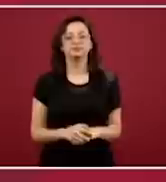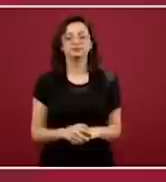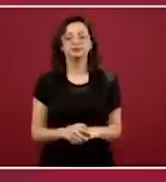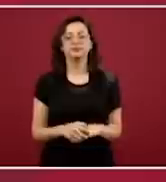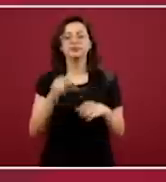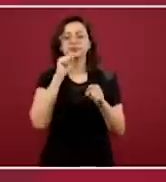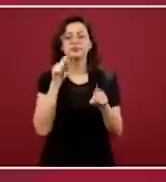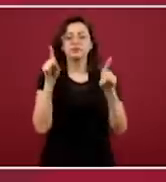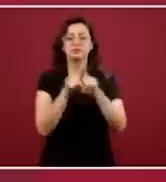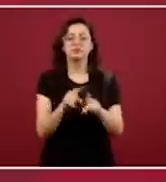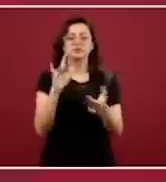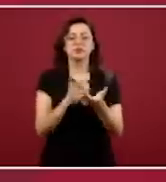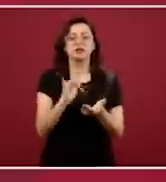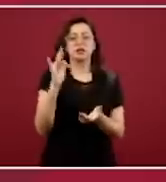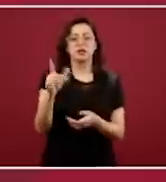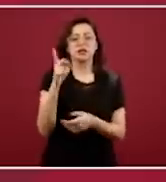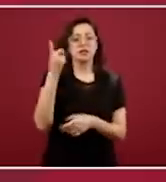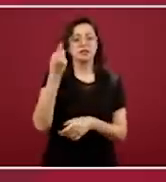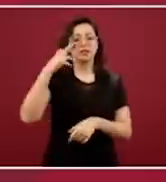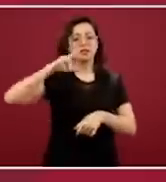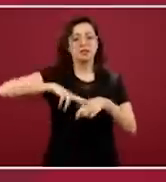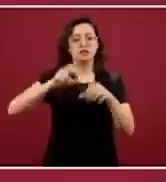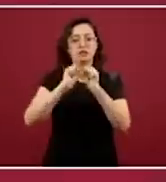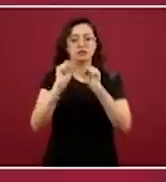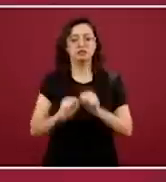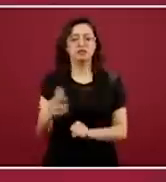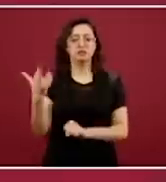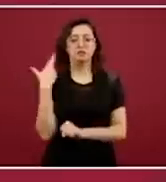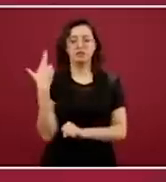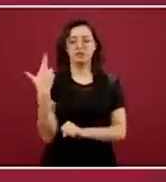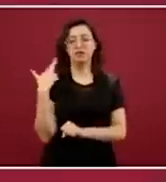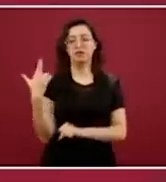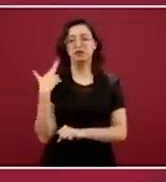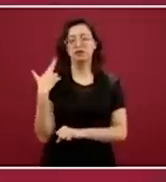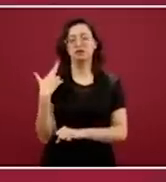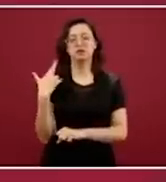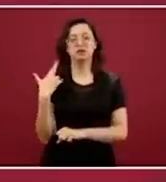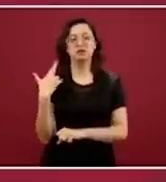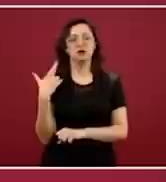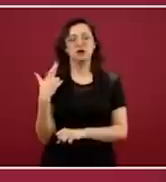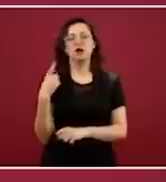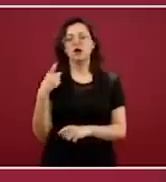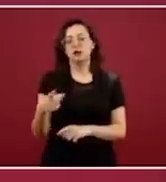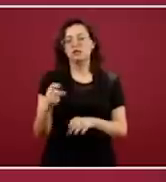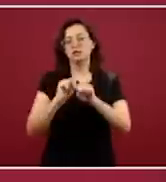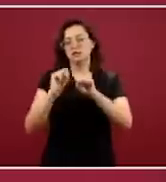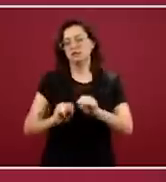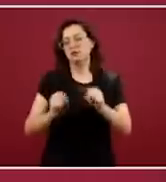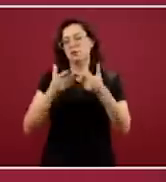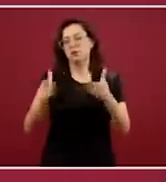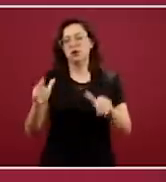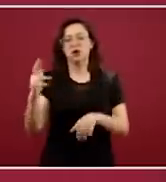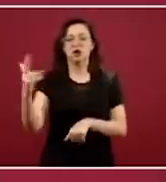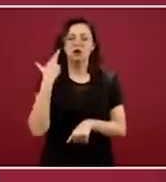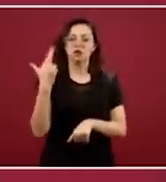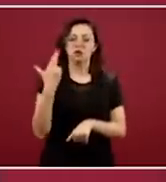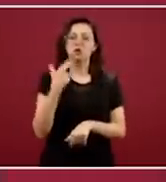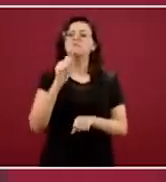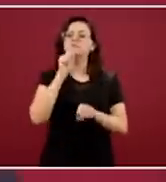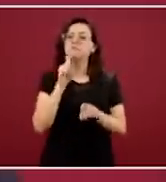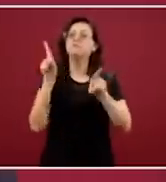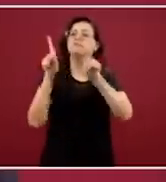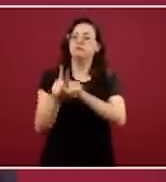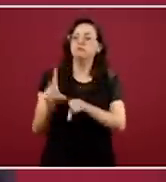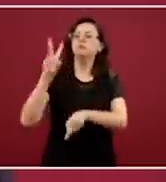Agradezco también a Genaro Villamil, director del sistema de radiodifusión, del sistema público de radiodifusión, que nos va a